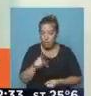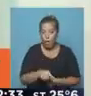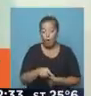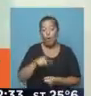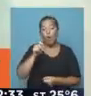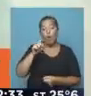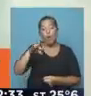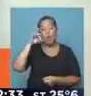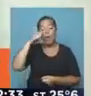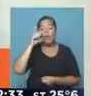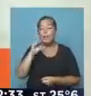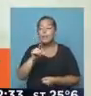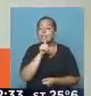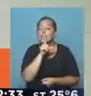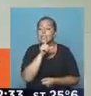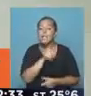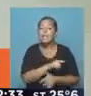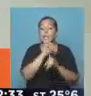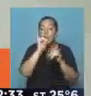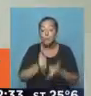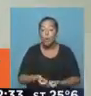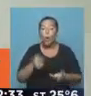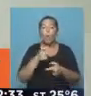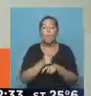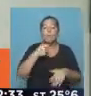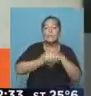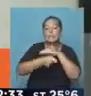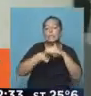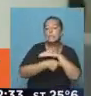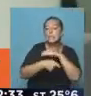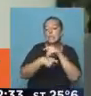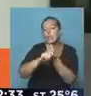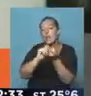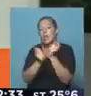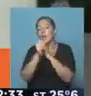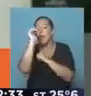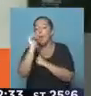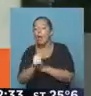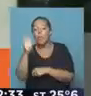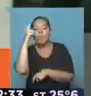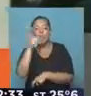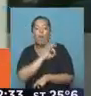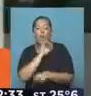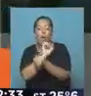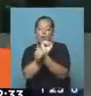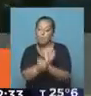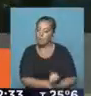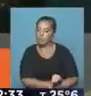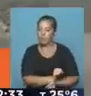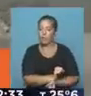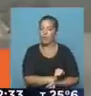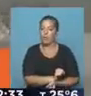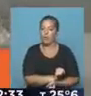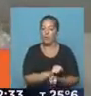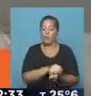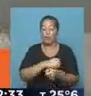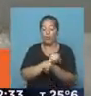odebrecht aceptó detallar su política de sobornos a cambio de una rebaja de 10 años en su condena penal de